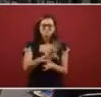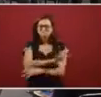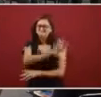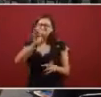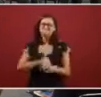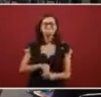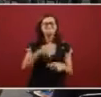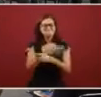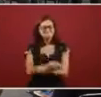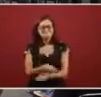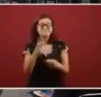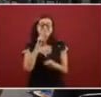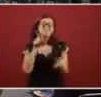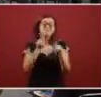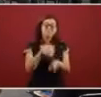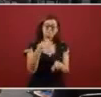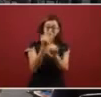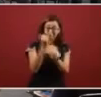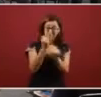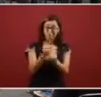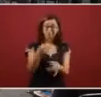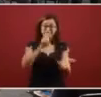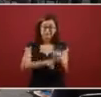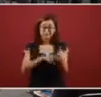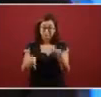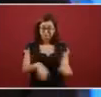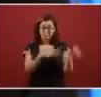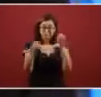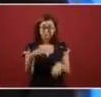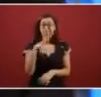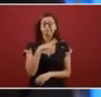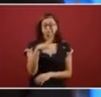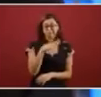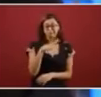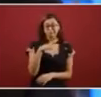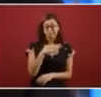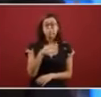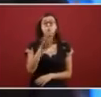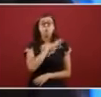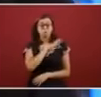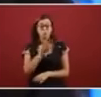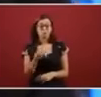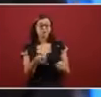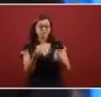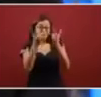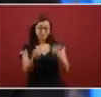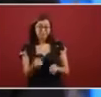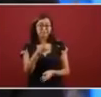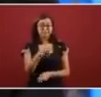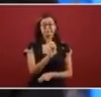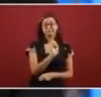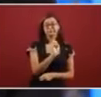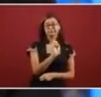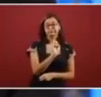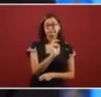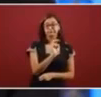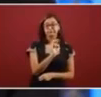en formato digital y se pueden consultar en la página que tienen ahí, que es